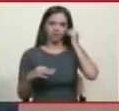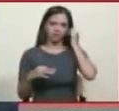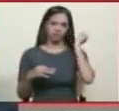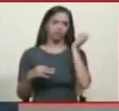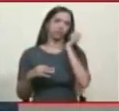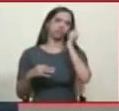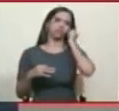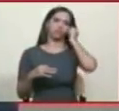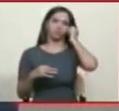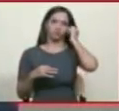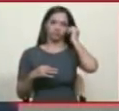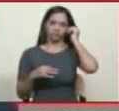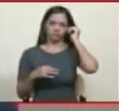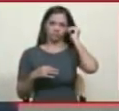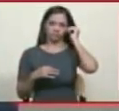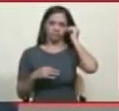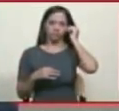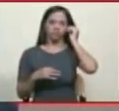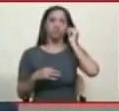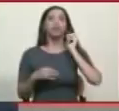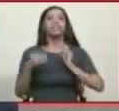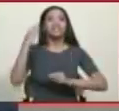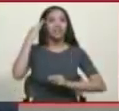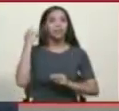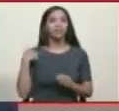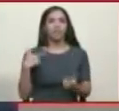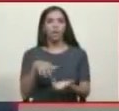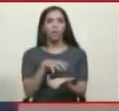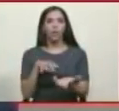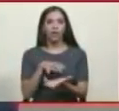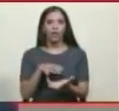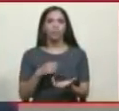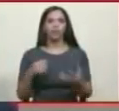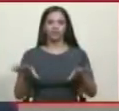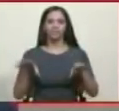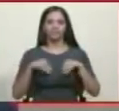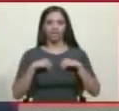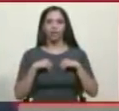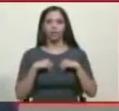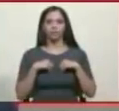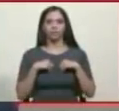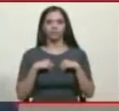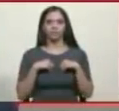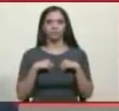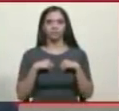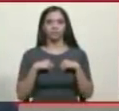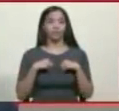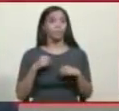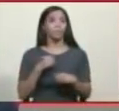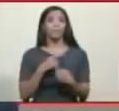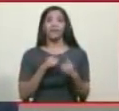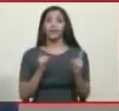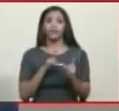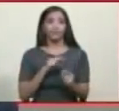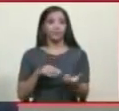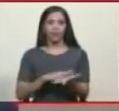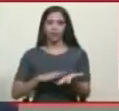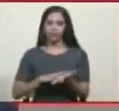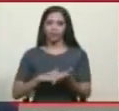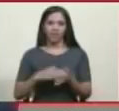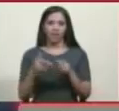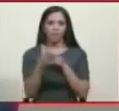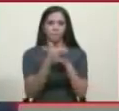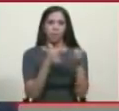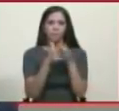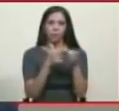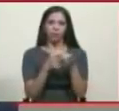sabemos que tenemos problemas. Sí los tenemos, los reconocemos, pero no lo van a resolver las balas. Las balas van a